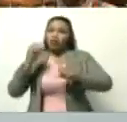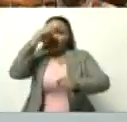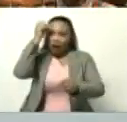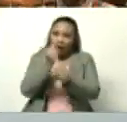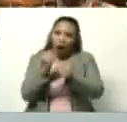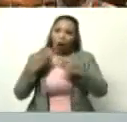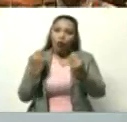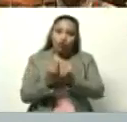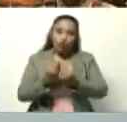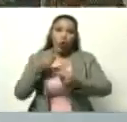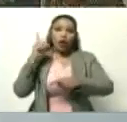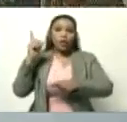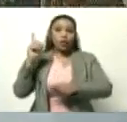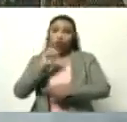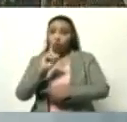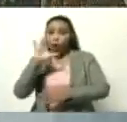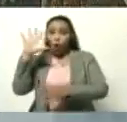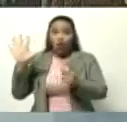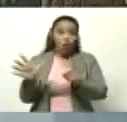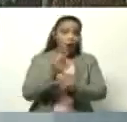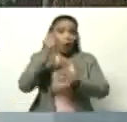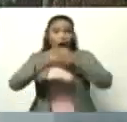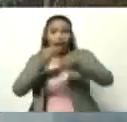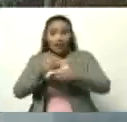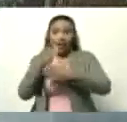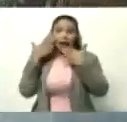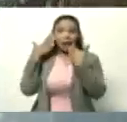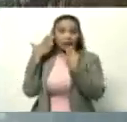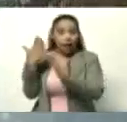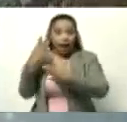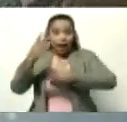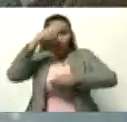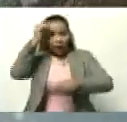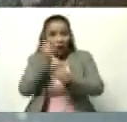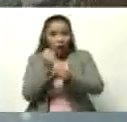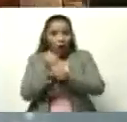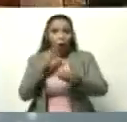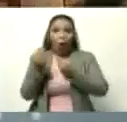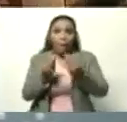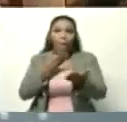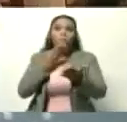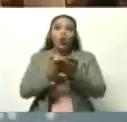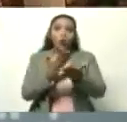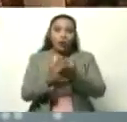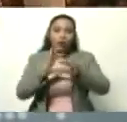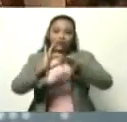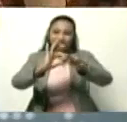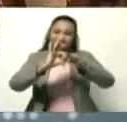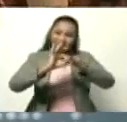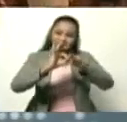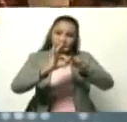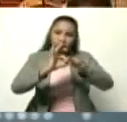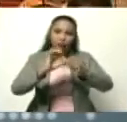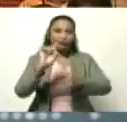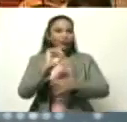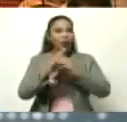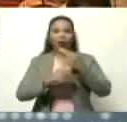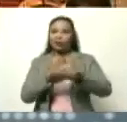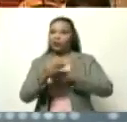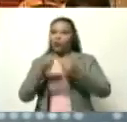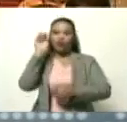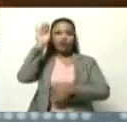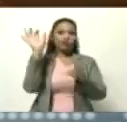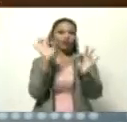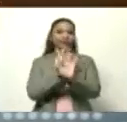que no logramos que eso se concrete en propuestas de unidad no vamos a conseguir